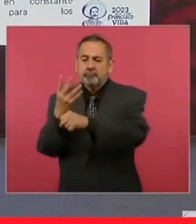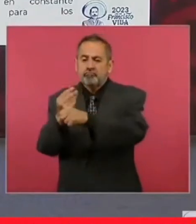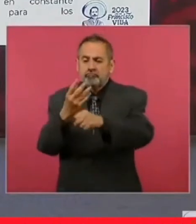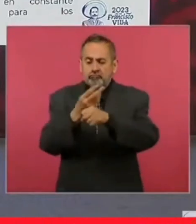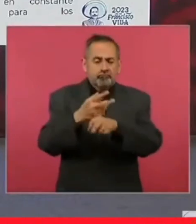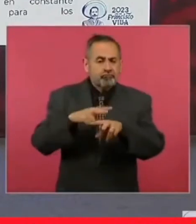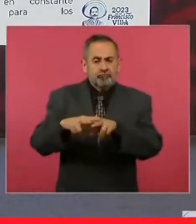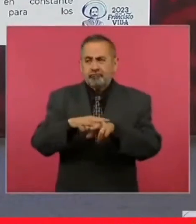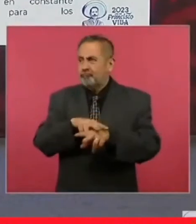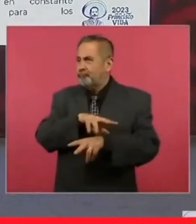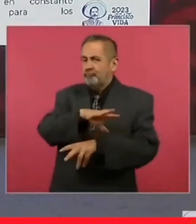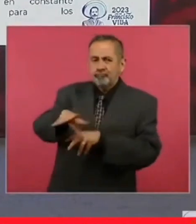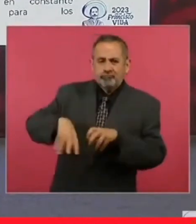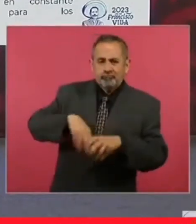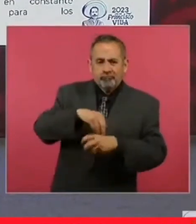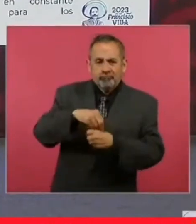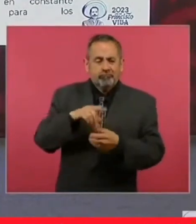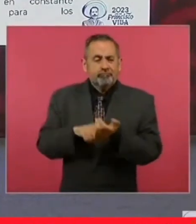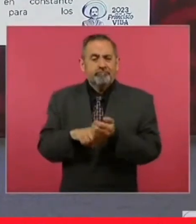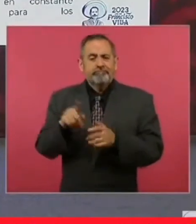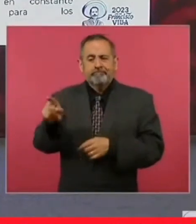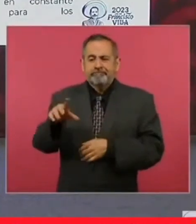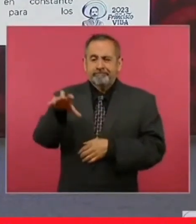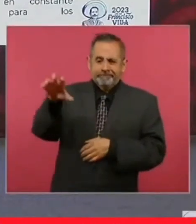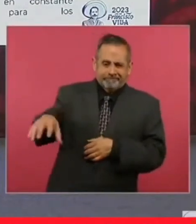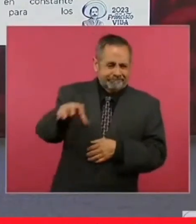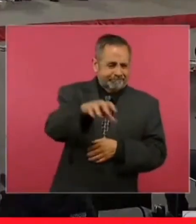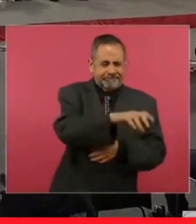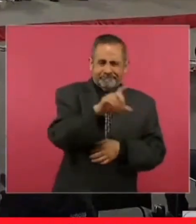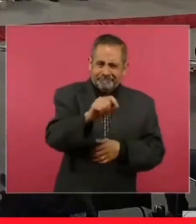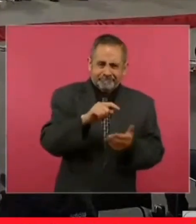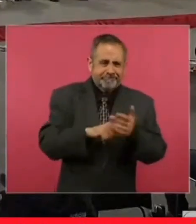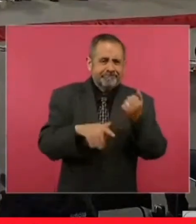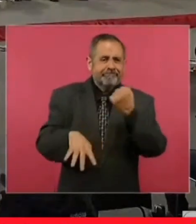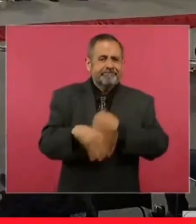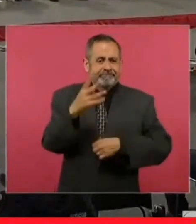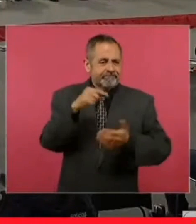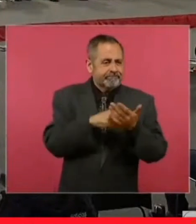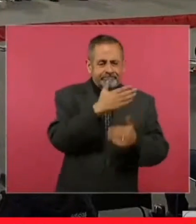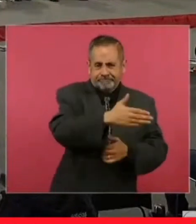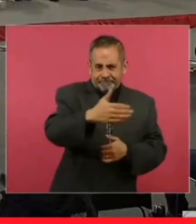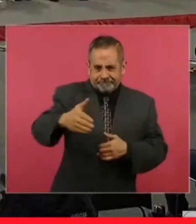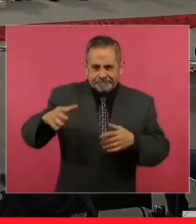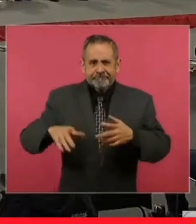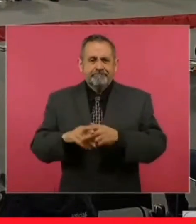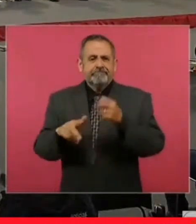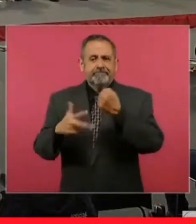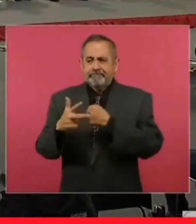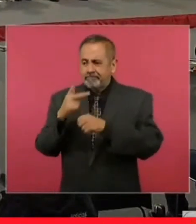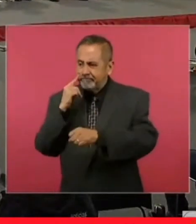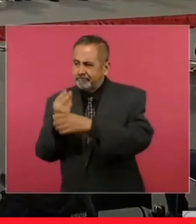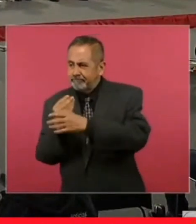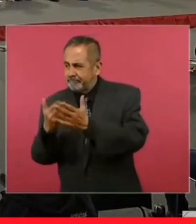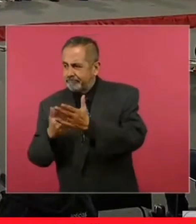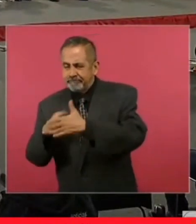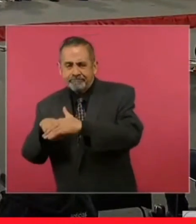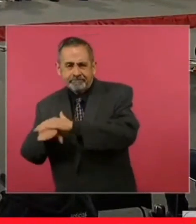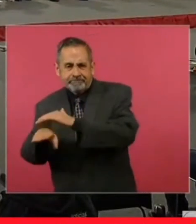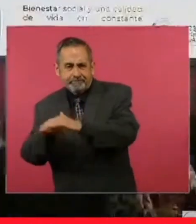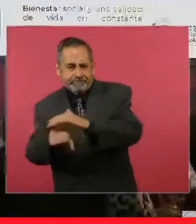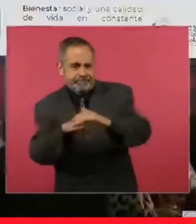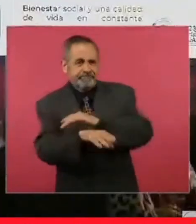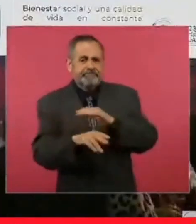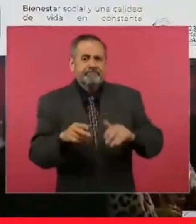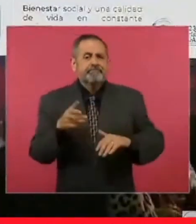el sistema ferroviario. Las 20 estaciones, los 14 paraderos, las 8 bases de mantenimiento, los 3 talleres, las 6